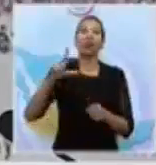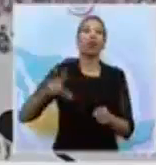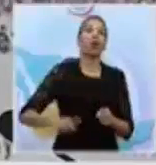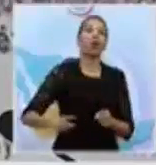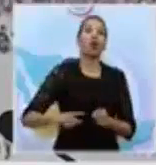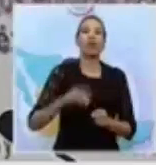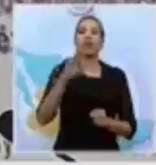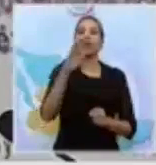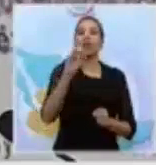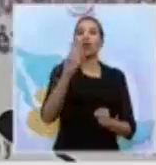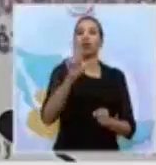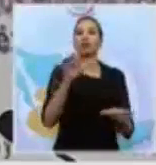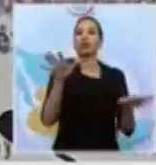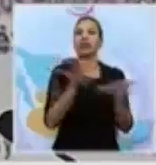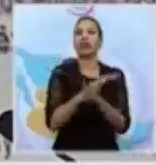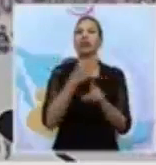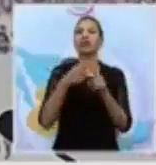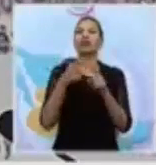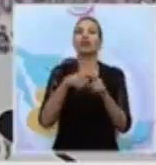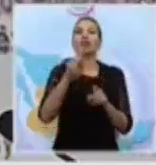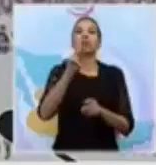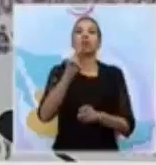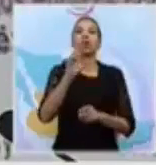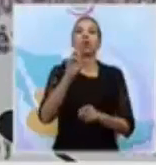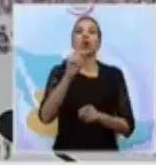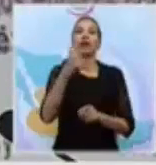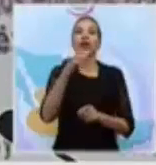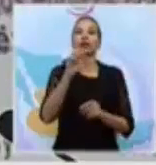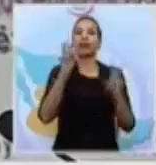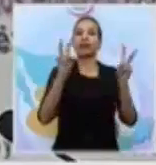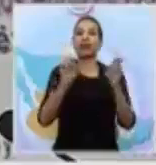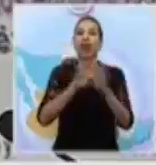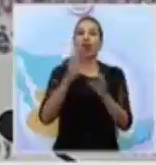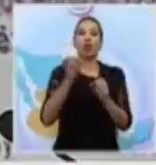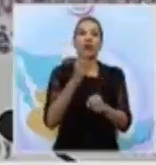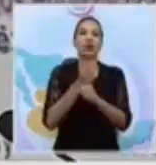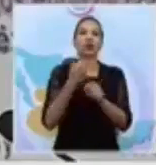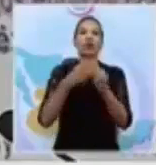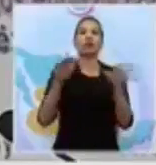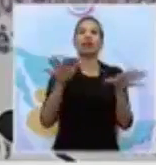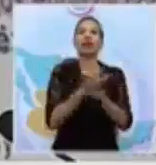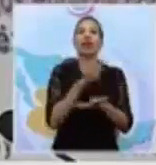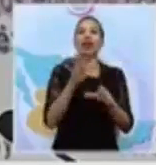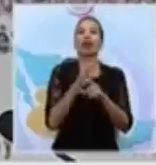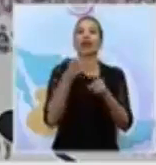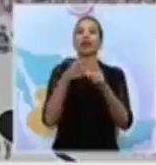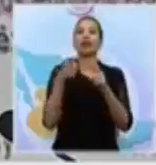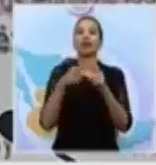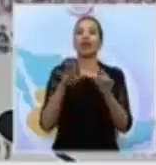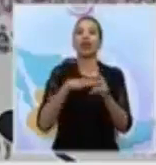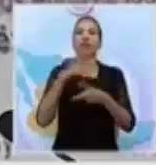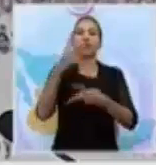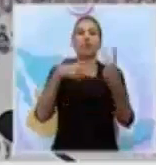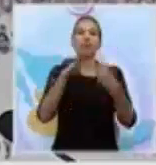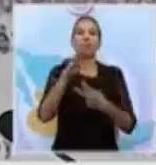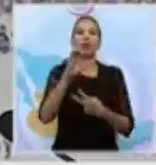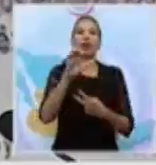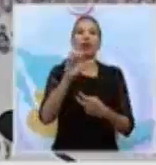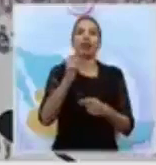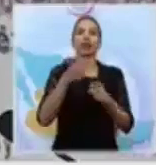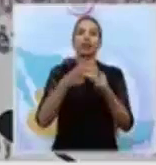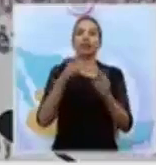de Fox se cambia el nombre del Progresa Oportunidades, se extiende su cobertura al medio urbano y se amplían las becas para que cubran